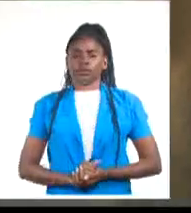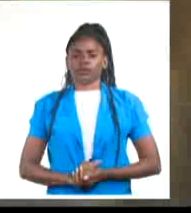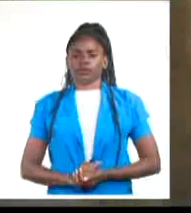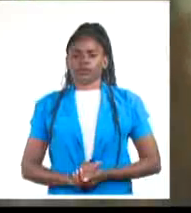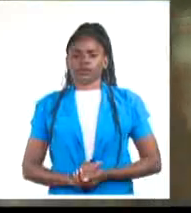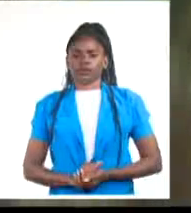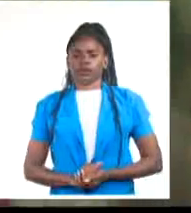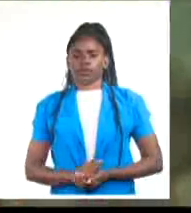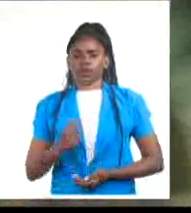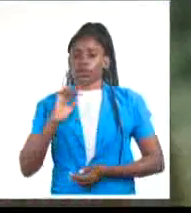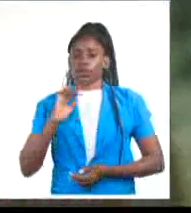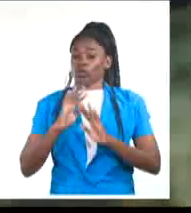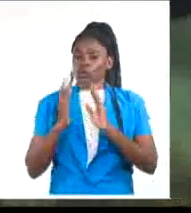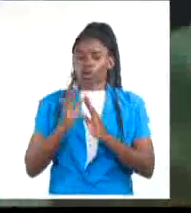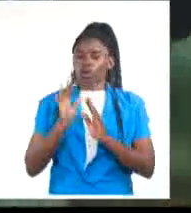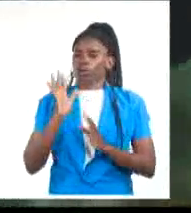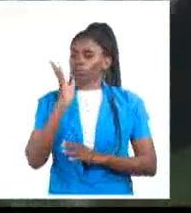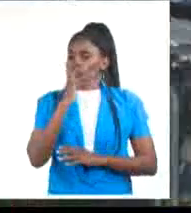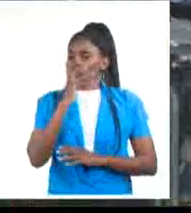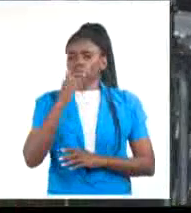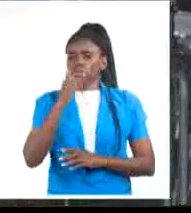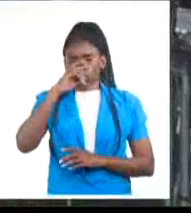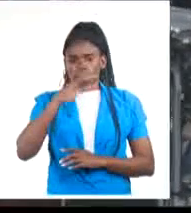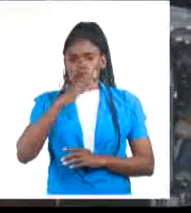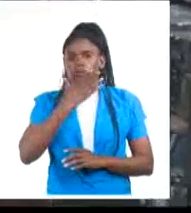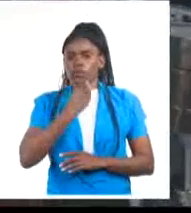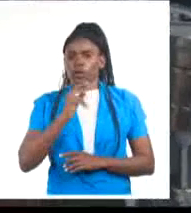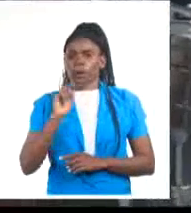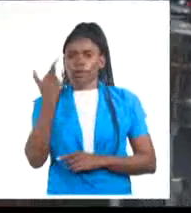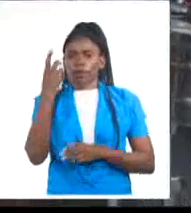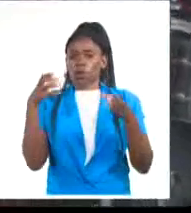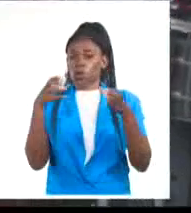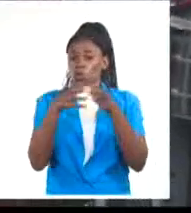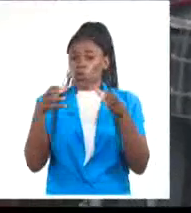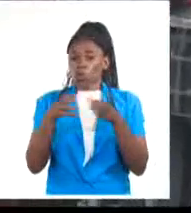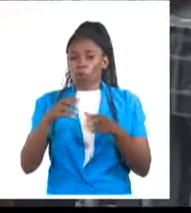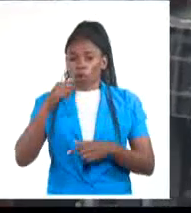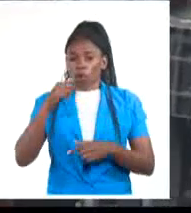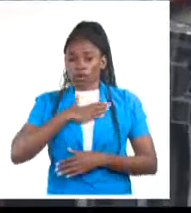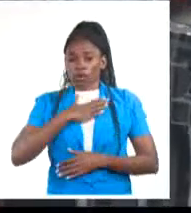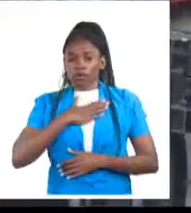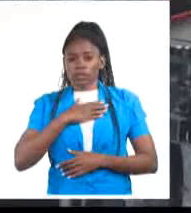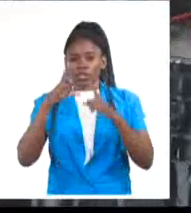se han convertido en la única banda cubana en liderar las listas de éxito en Japón.